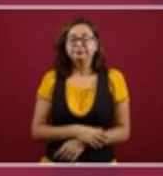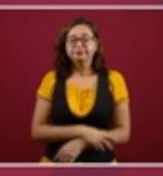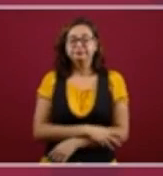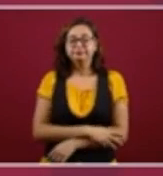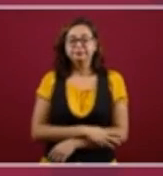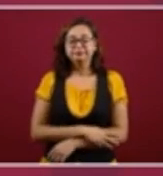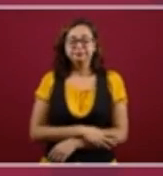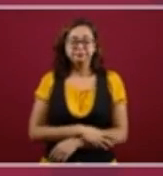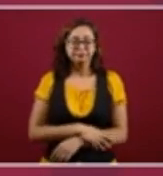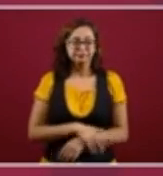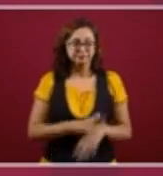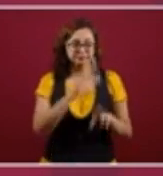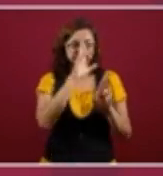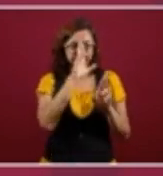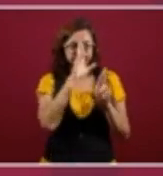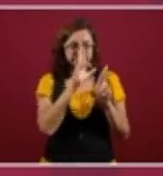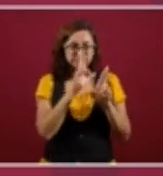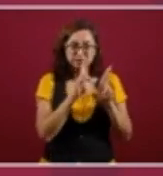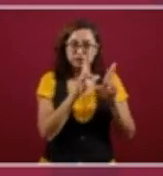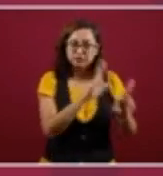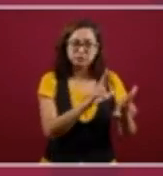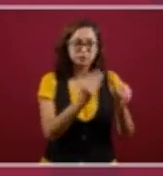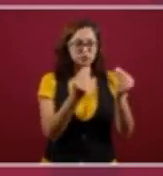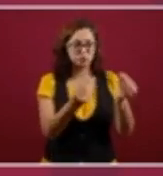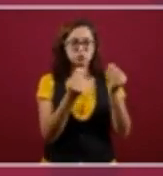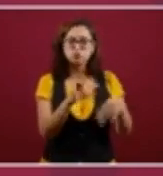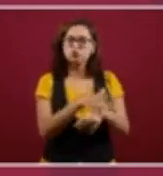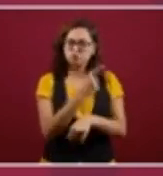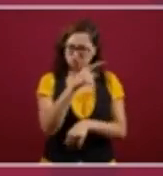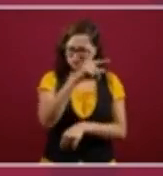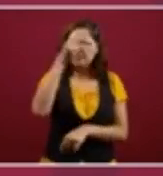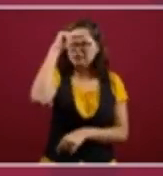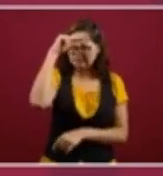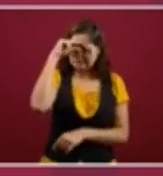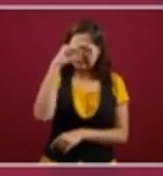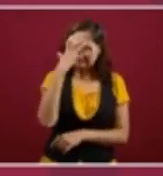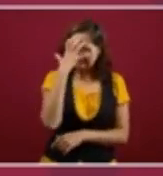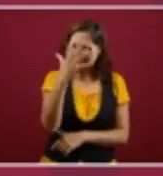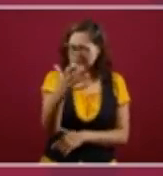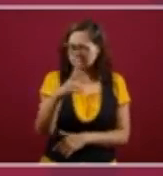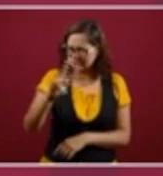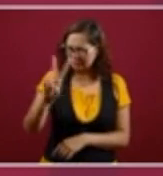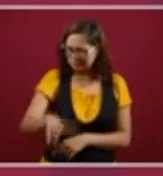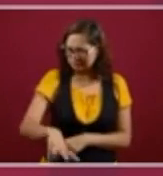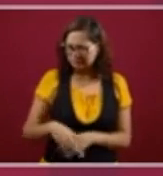lo respeto porque es serio, ¿sí?,